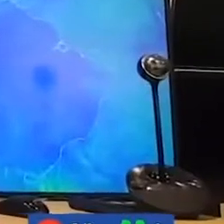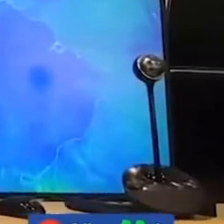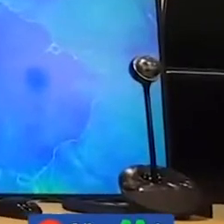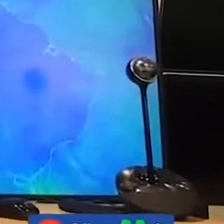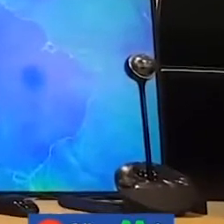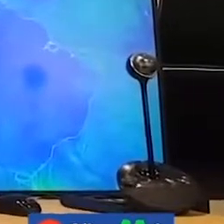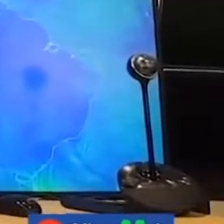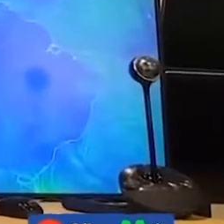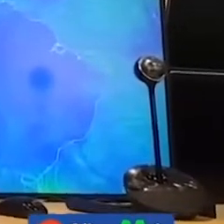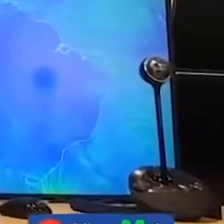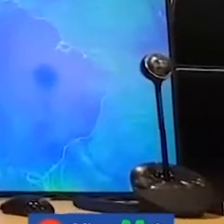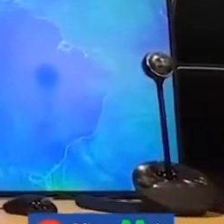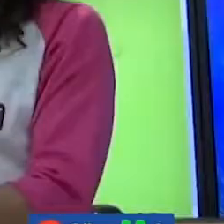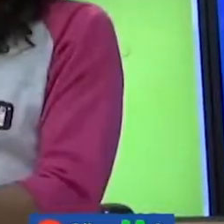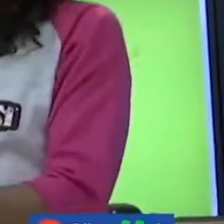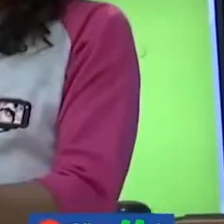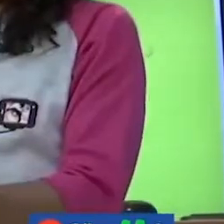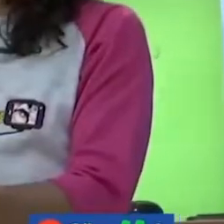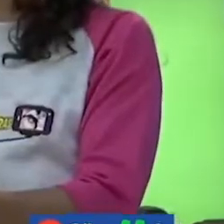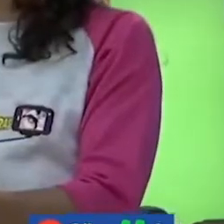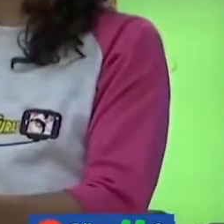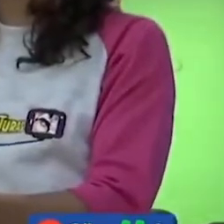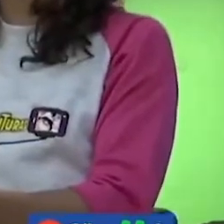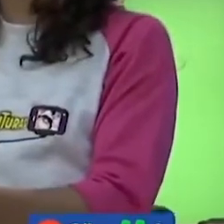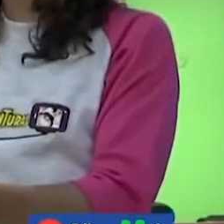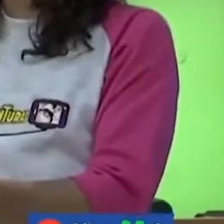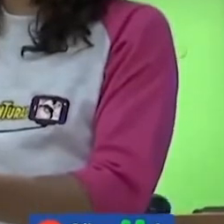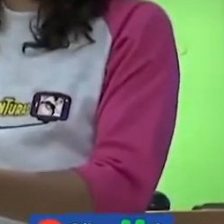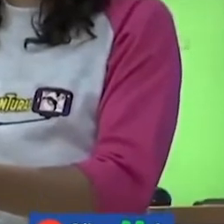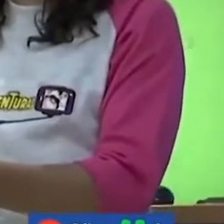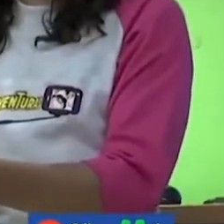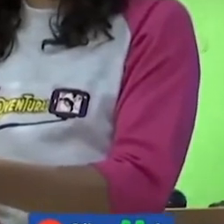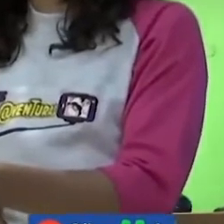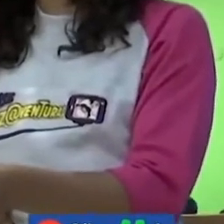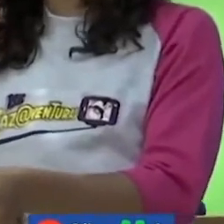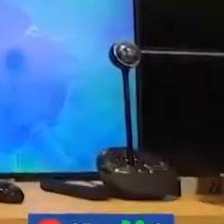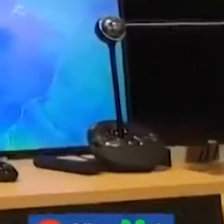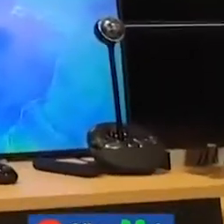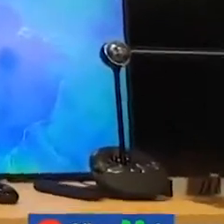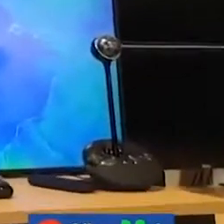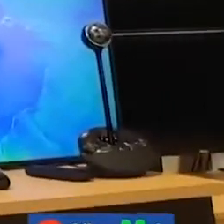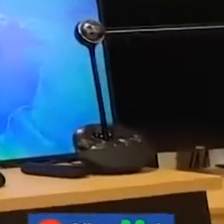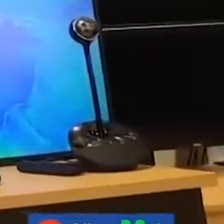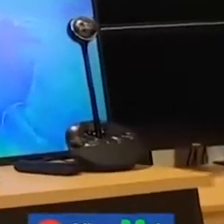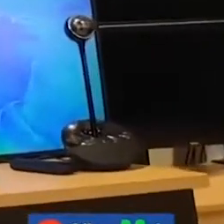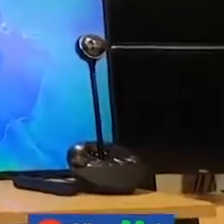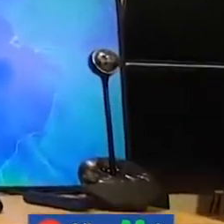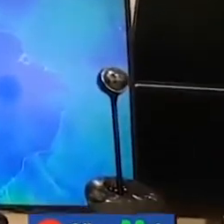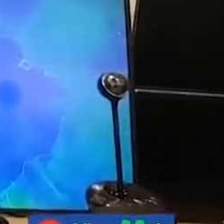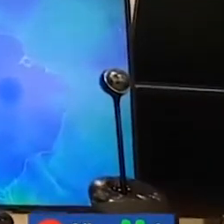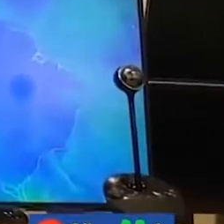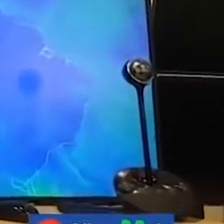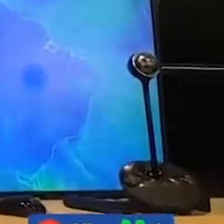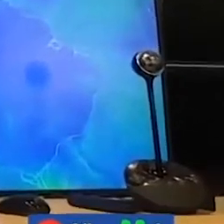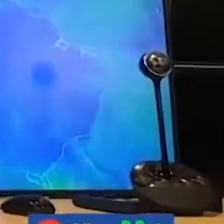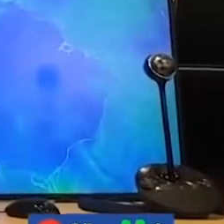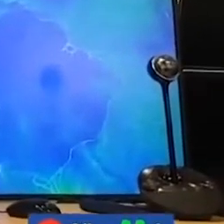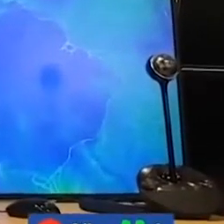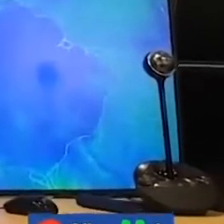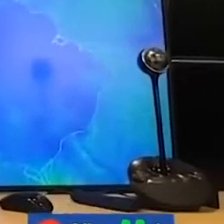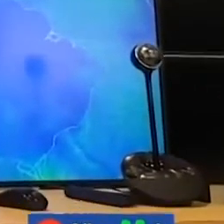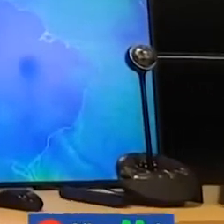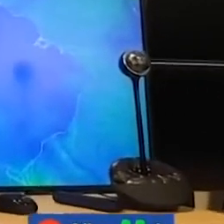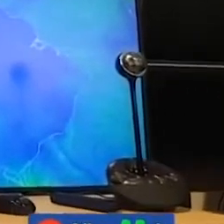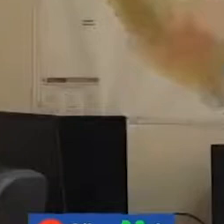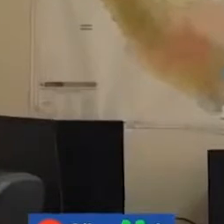Yo cuando vine al principio no sabía mucho, estaba como que media confundida, pero cuando yo ya llegué a entrevistar a Gabriela,